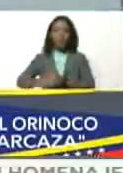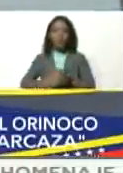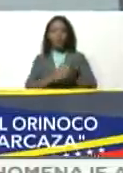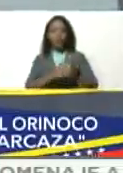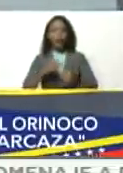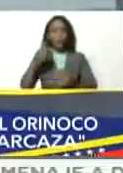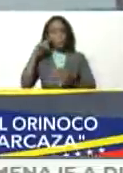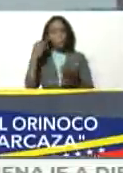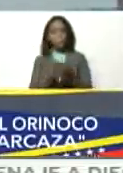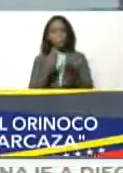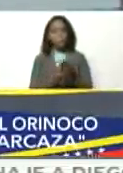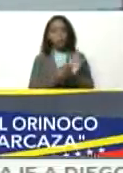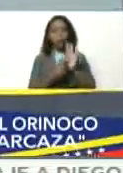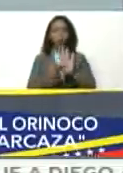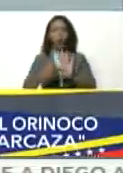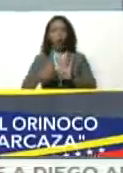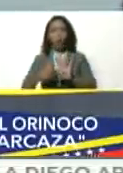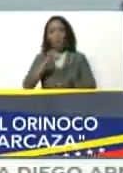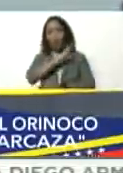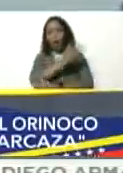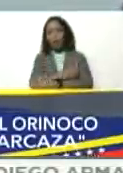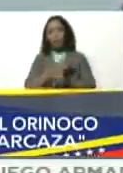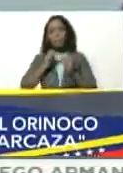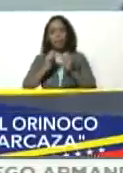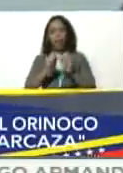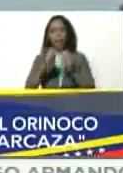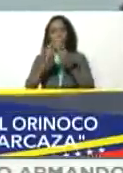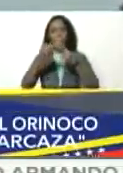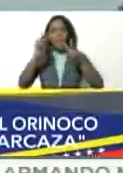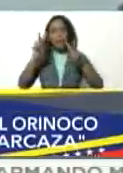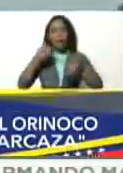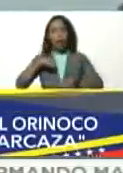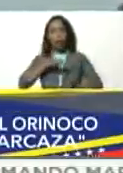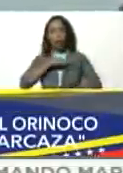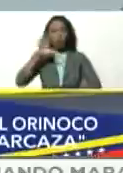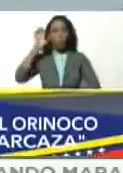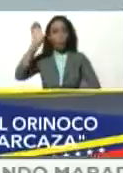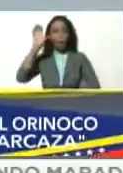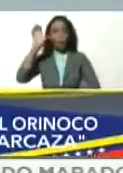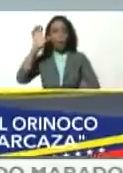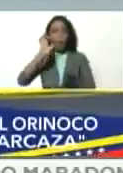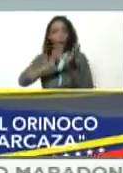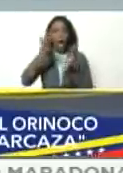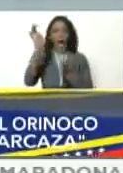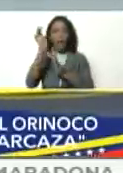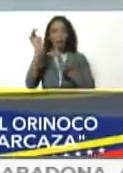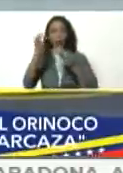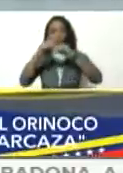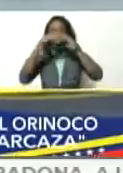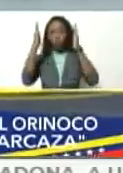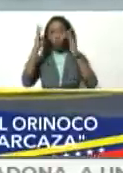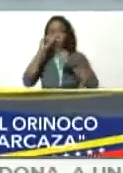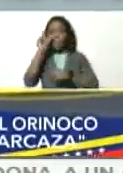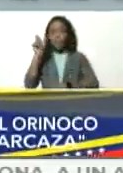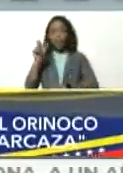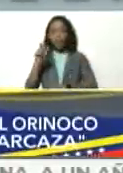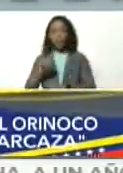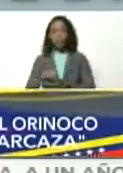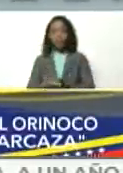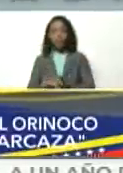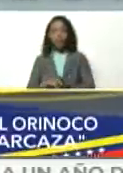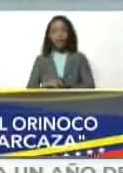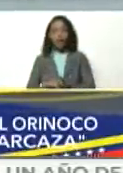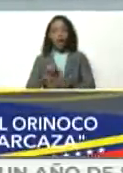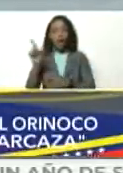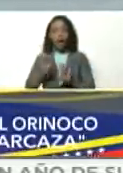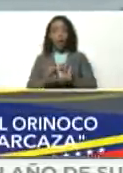su fortaleza para mantener en paz a nuestro país. Jesús Briceño, un educador.